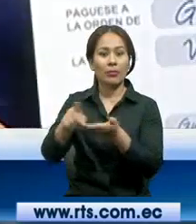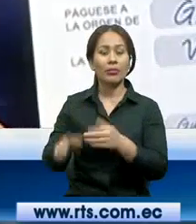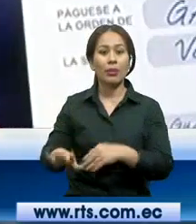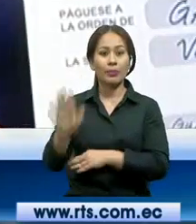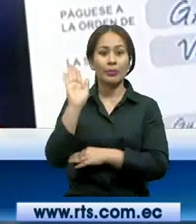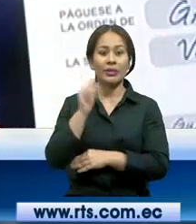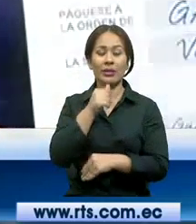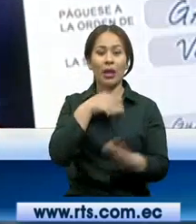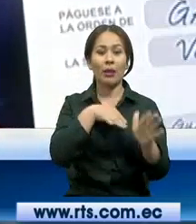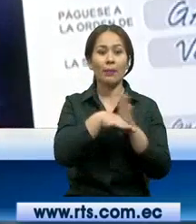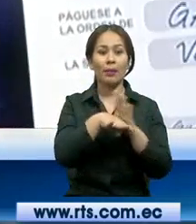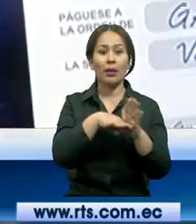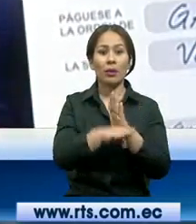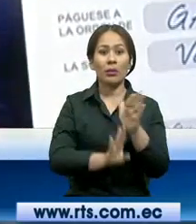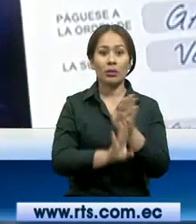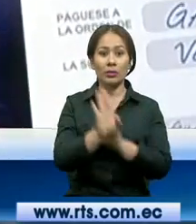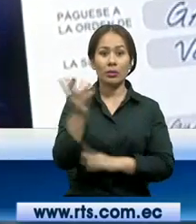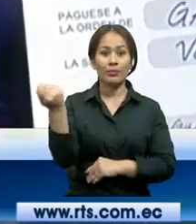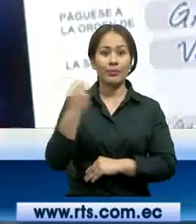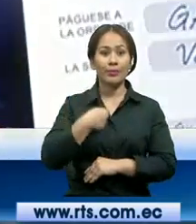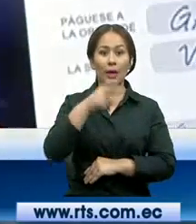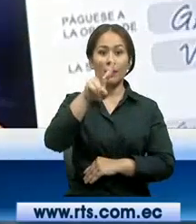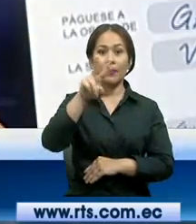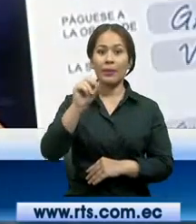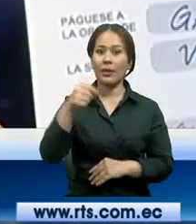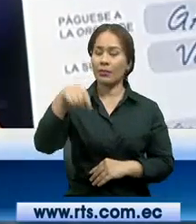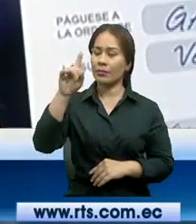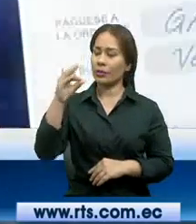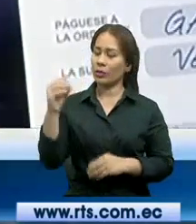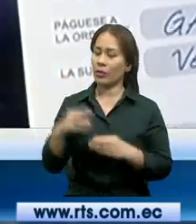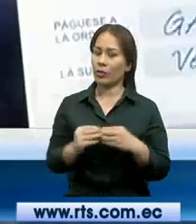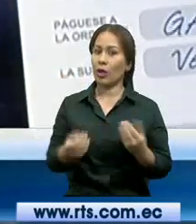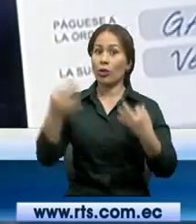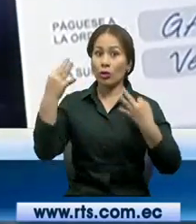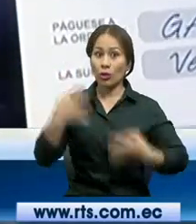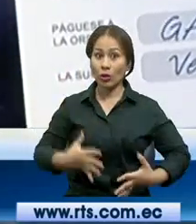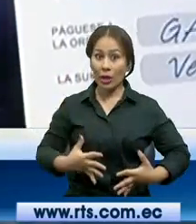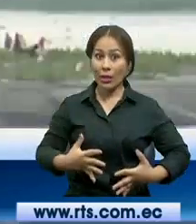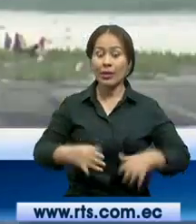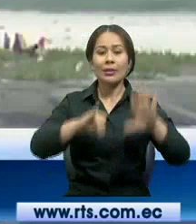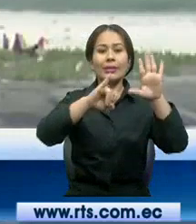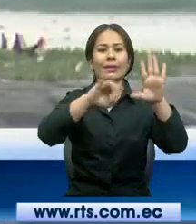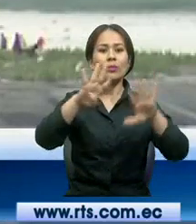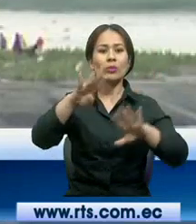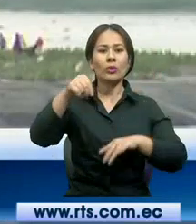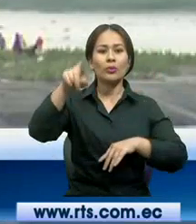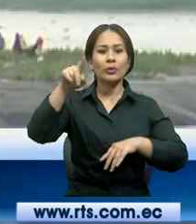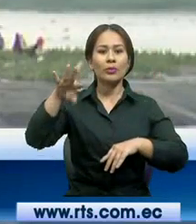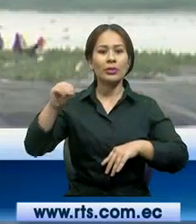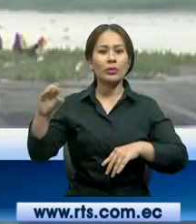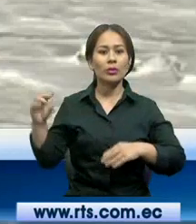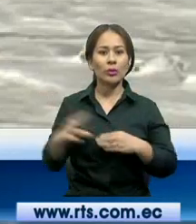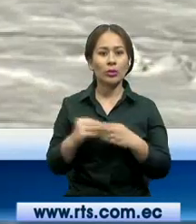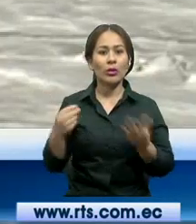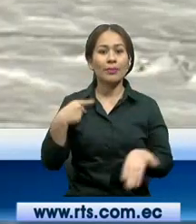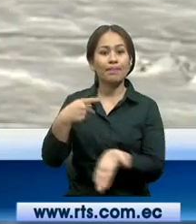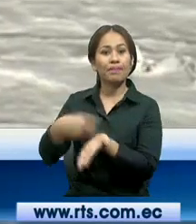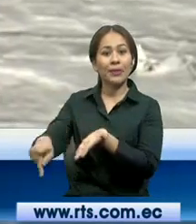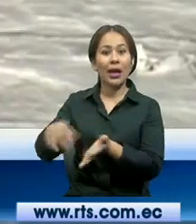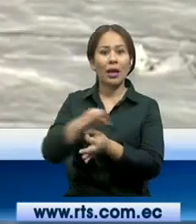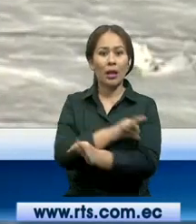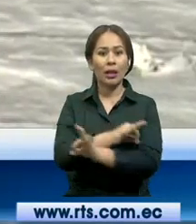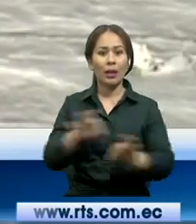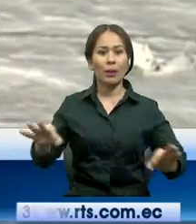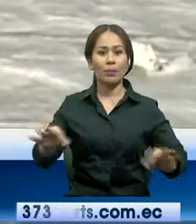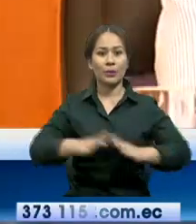con el Banco de Desarrollo por 20 millones de dólares. El total es de 64 millones de dólares. Es